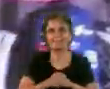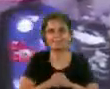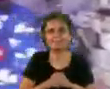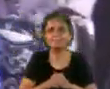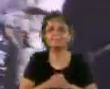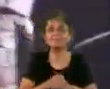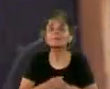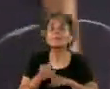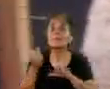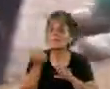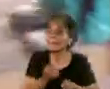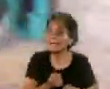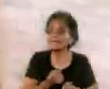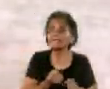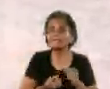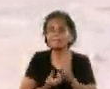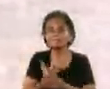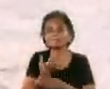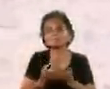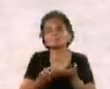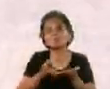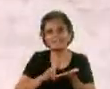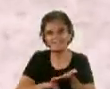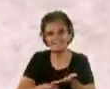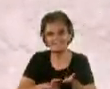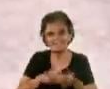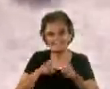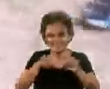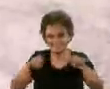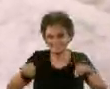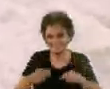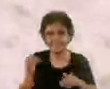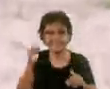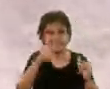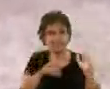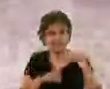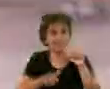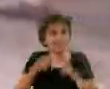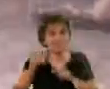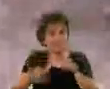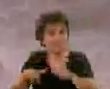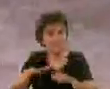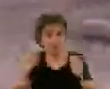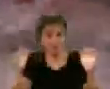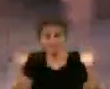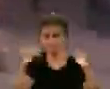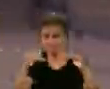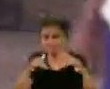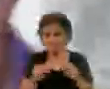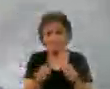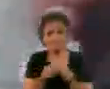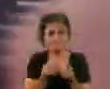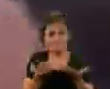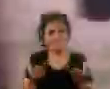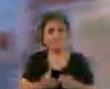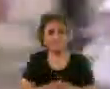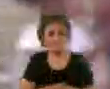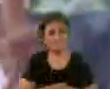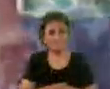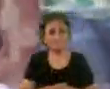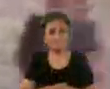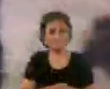Gita reinaugurado con la pileta que convoca a muchos ciudadanos de ahí de la zona. Bueno, ¿qué pasa con